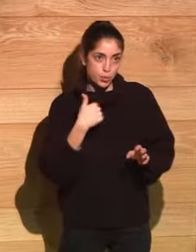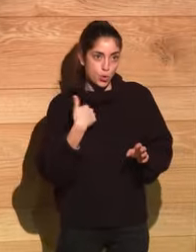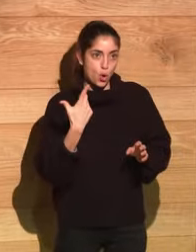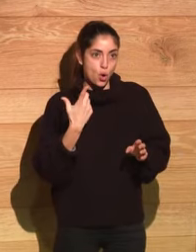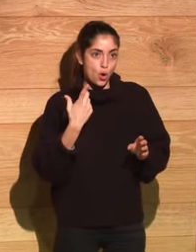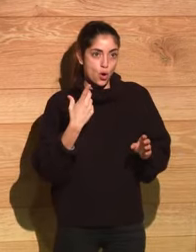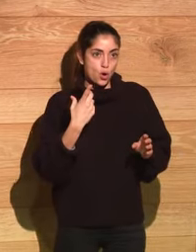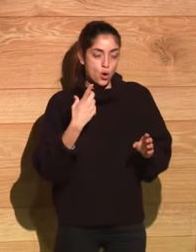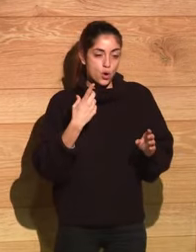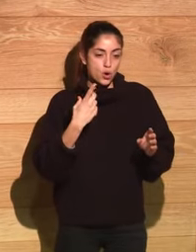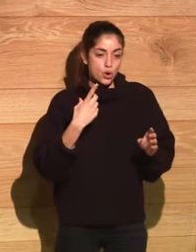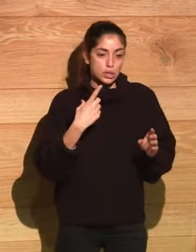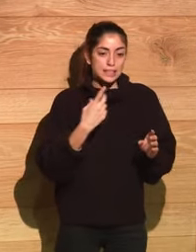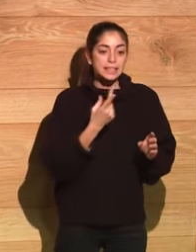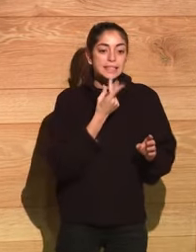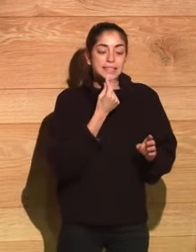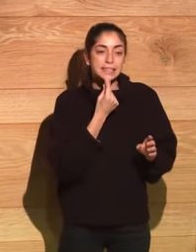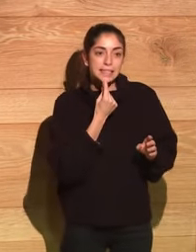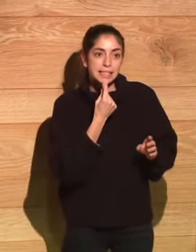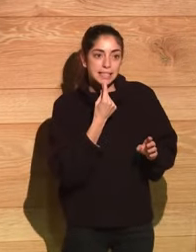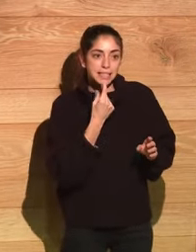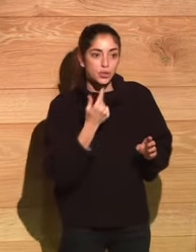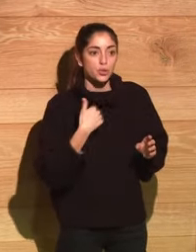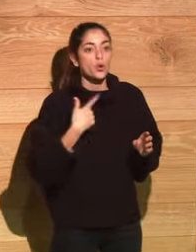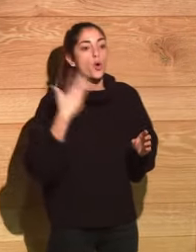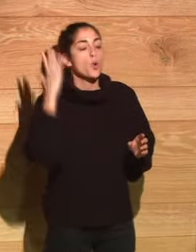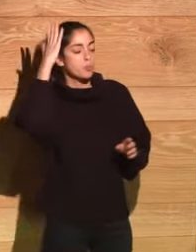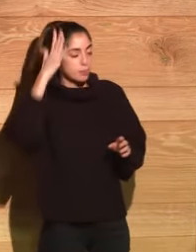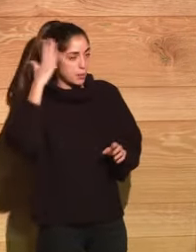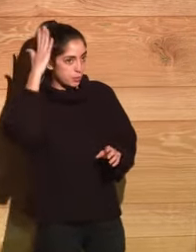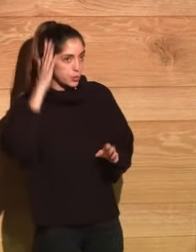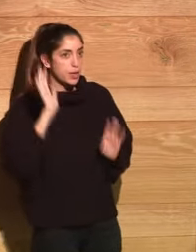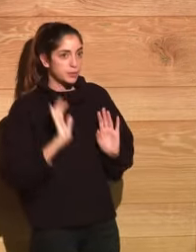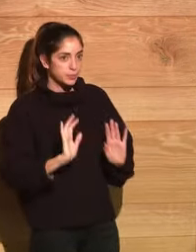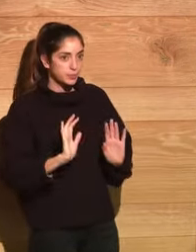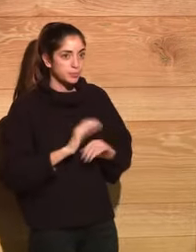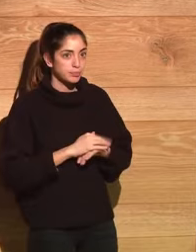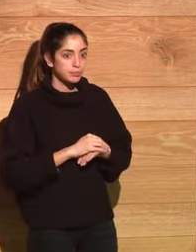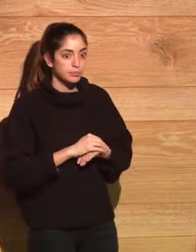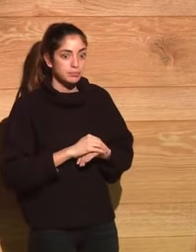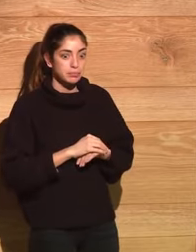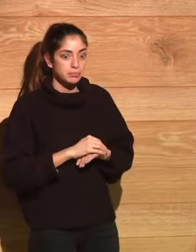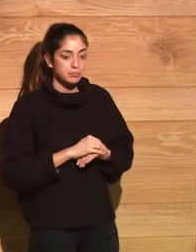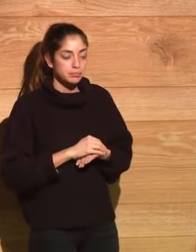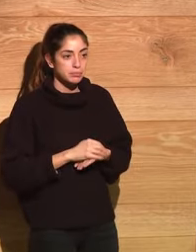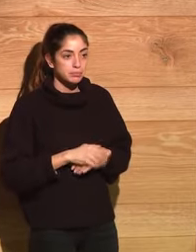Sí, bueno, Pamplona, yo soy de Pamplona, o sea que estamos aquí fatalmente. De Balazaga. O sea, esto...